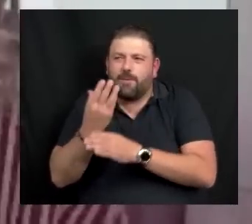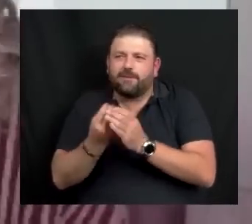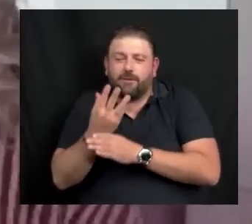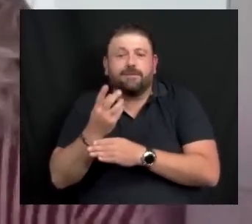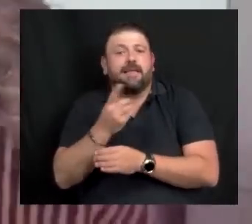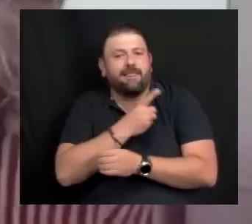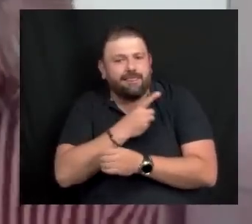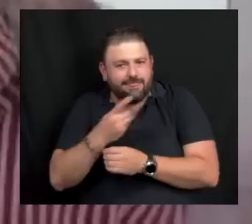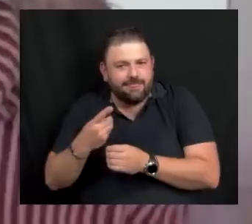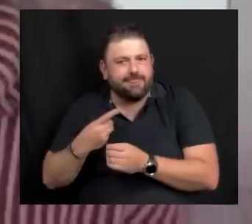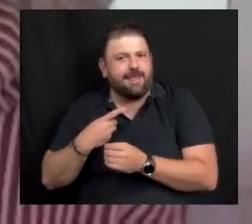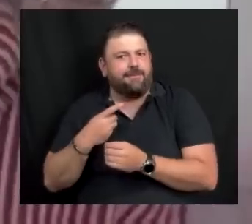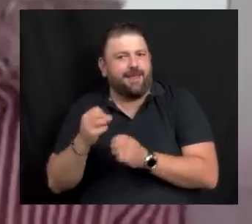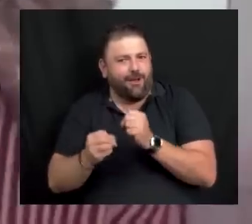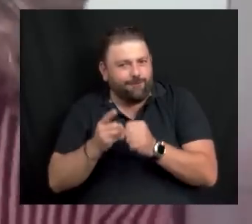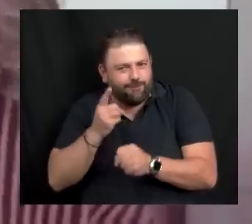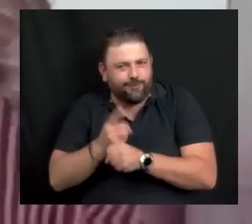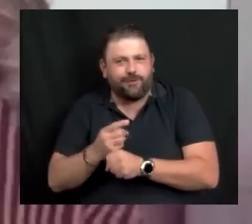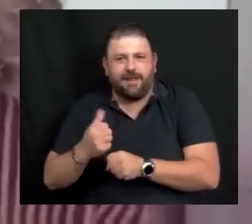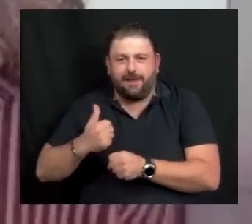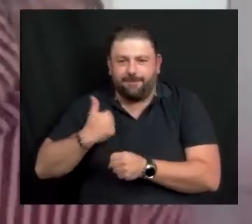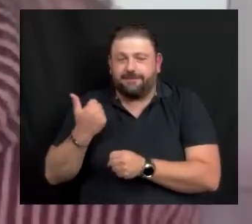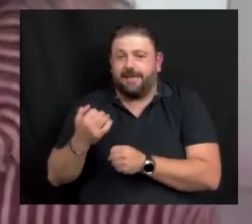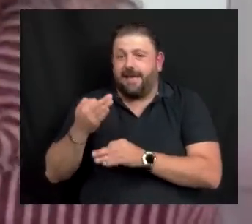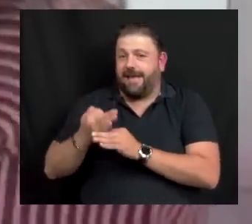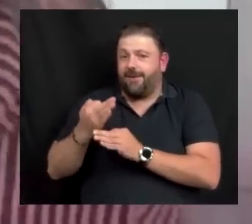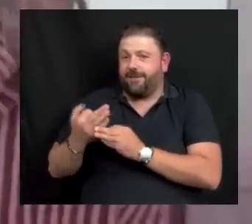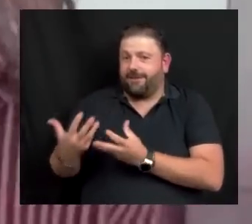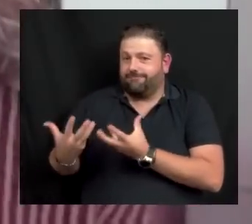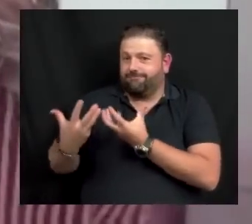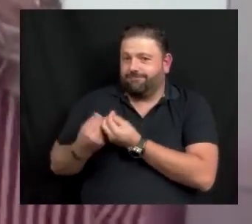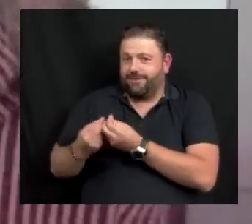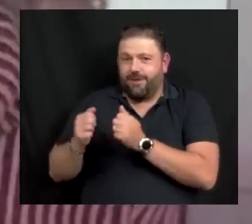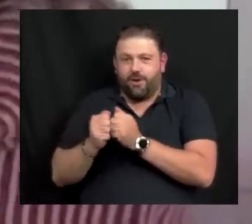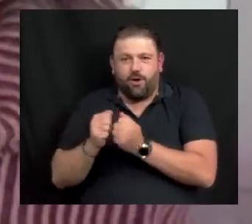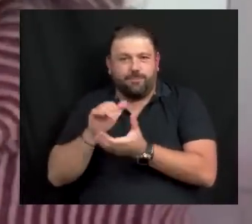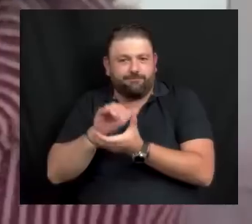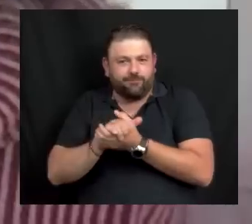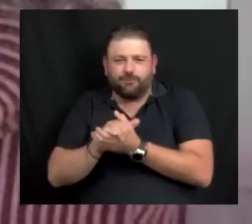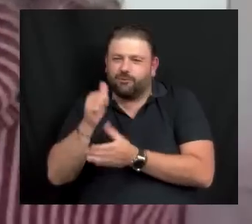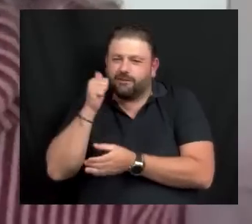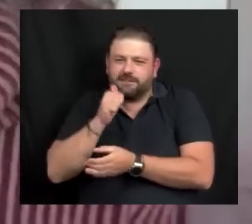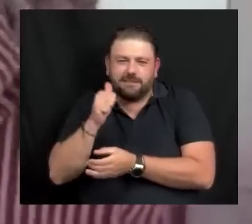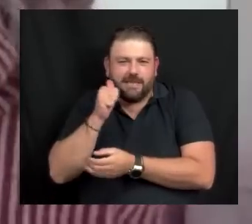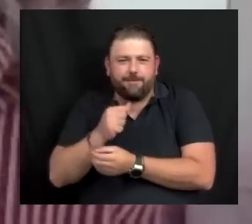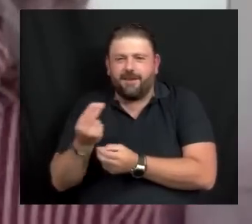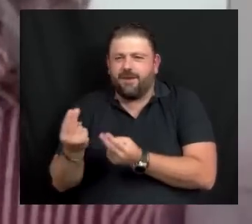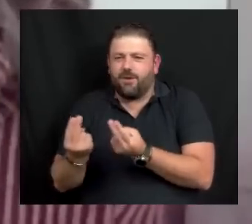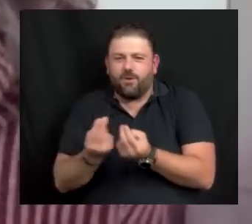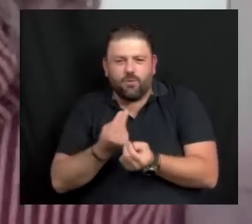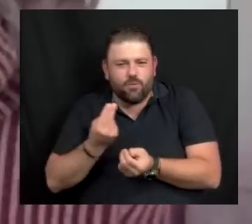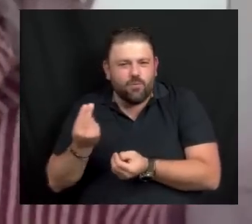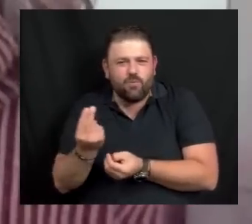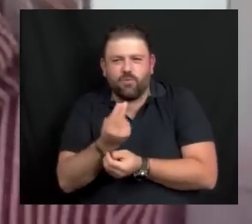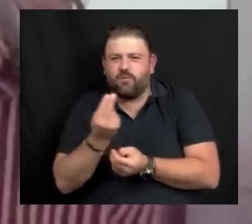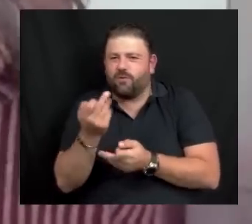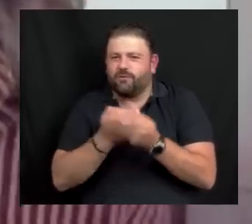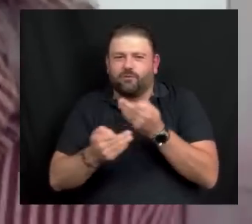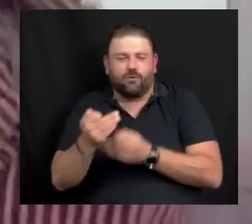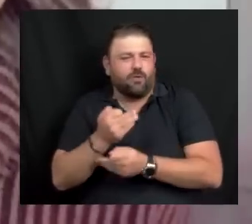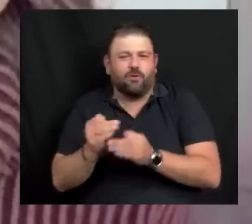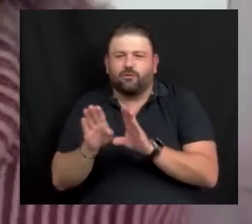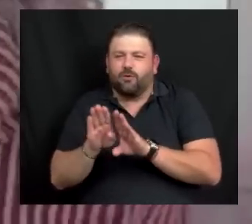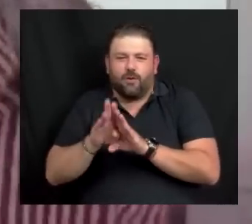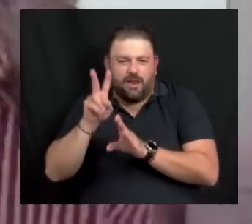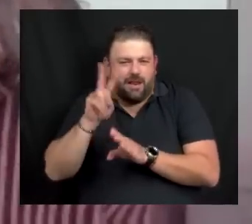también, pues aquí está mi esposo Javier García, que siempre andamos juntos y que a final de cuentas vivimos